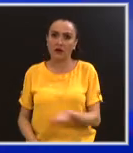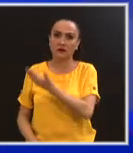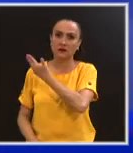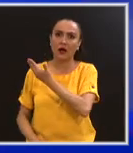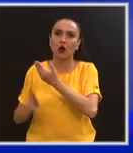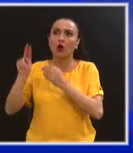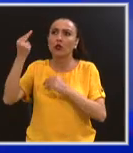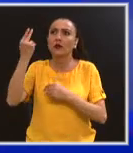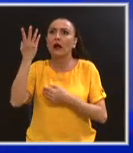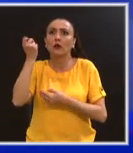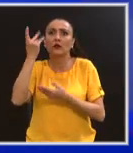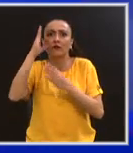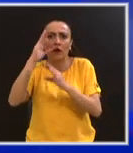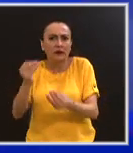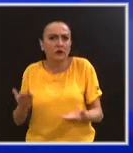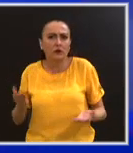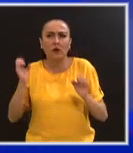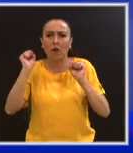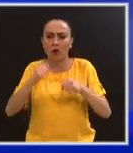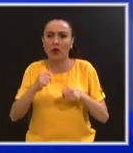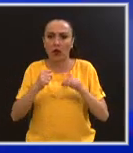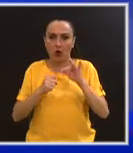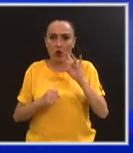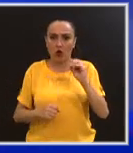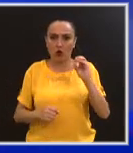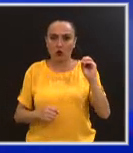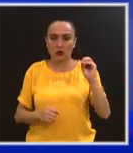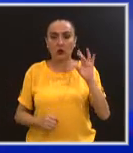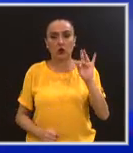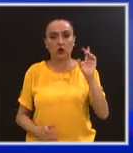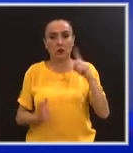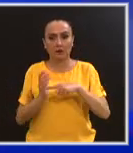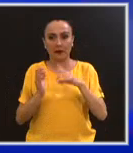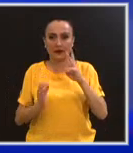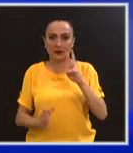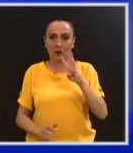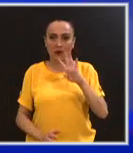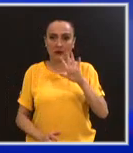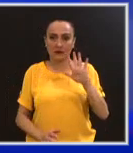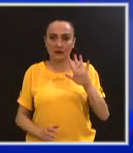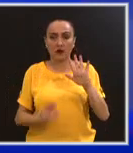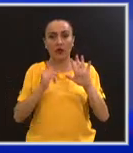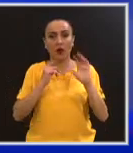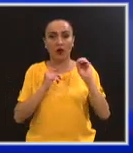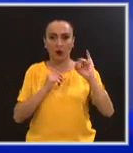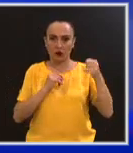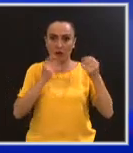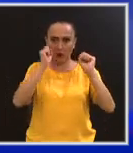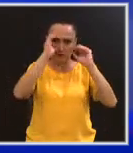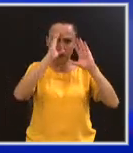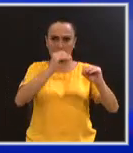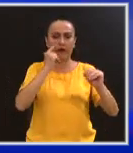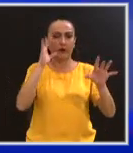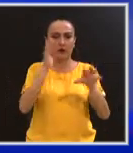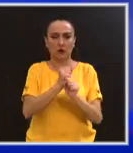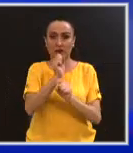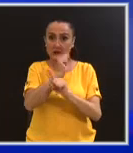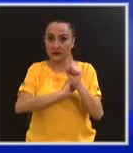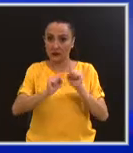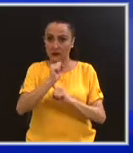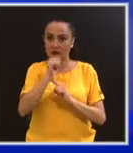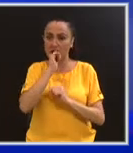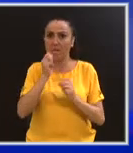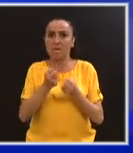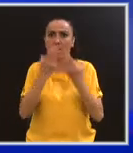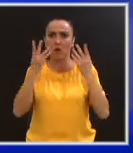tenga también algún tipo de información que pueda hacerla al 80 8645 de lyj veamos la siguiente información donde podemos ver el resumen de este caso y también de la